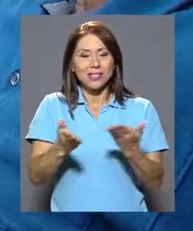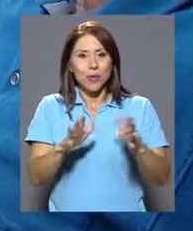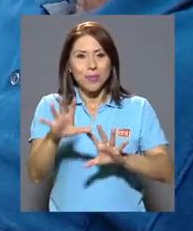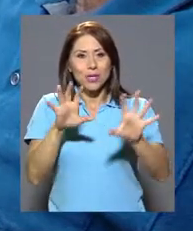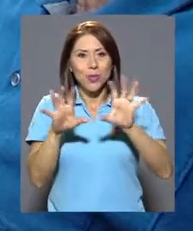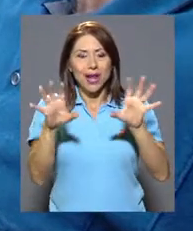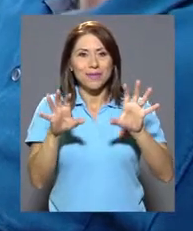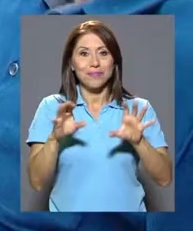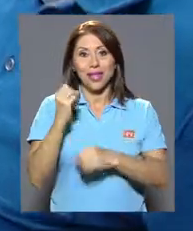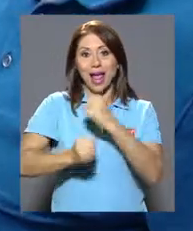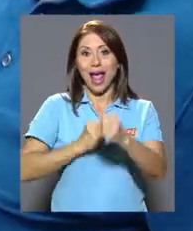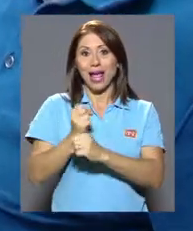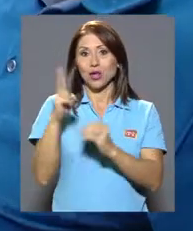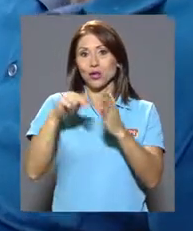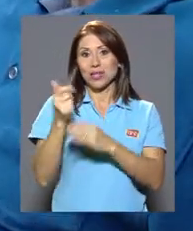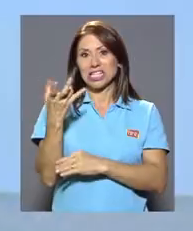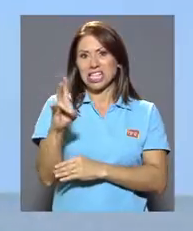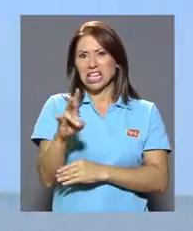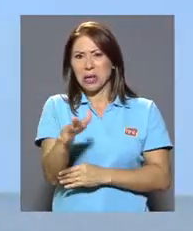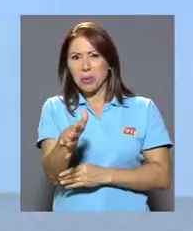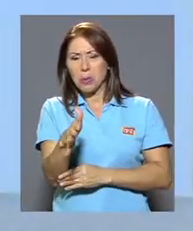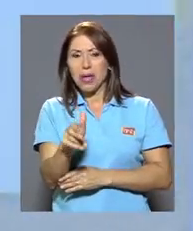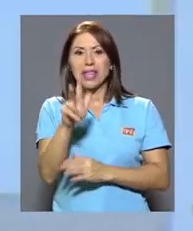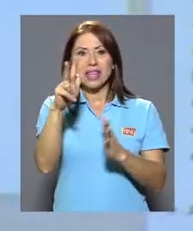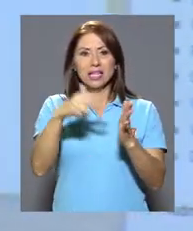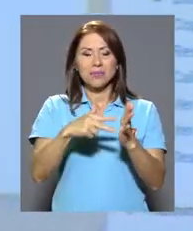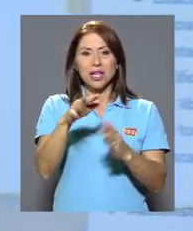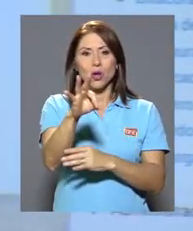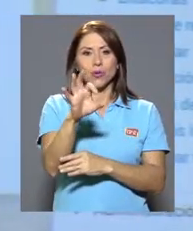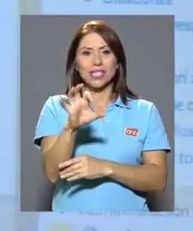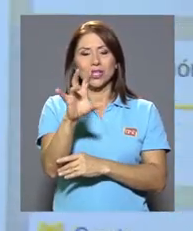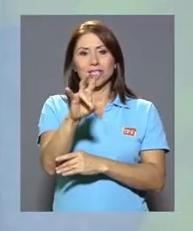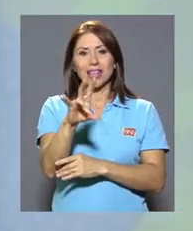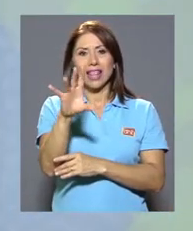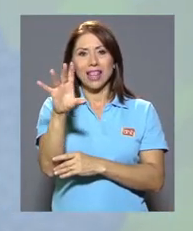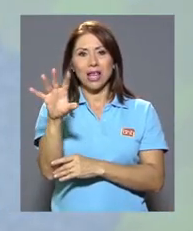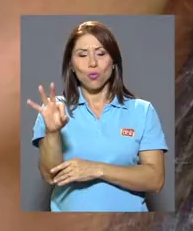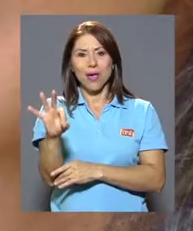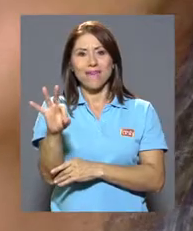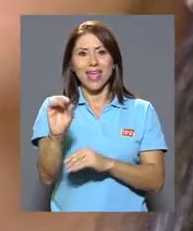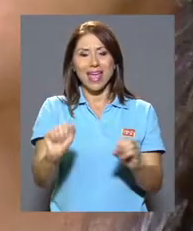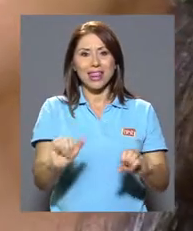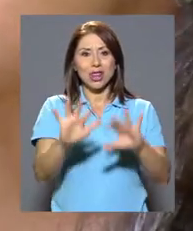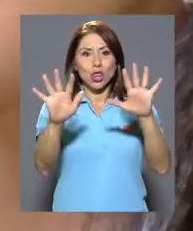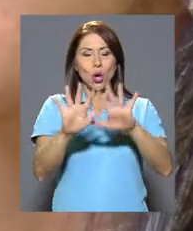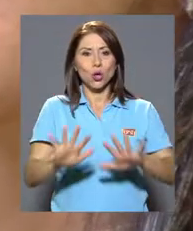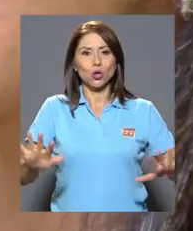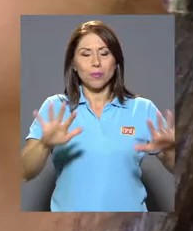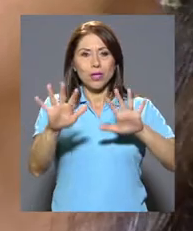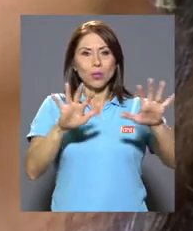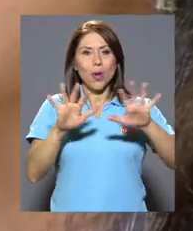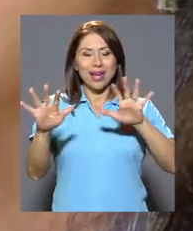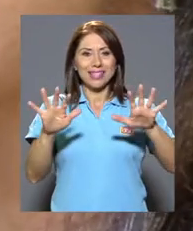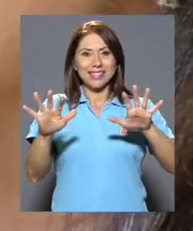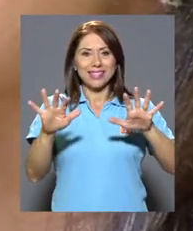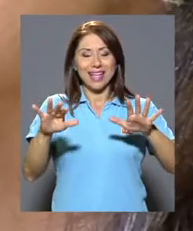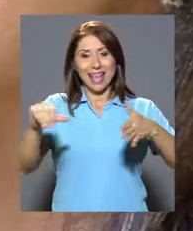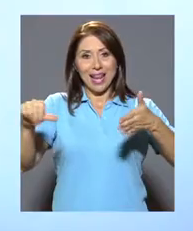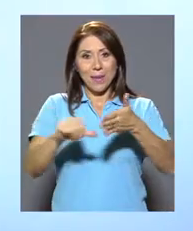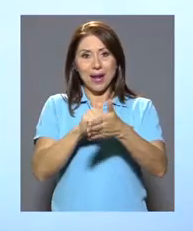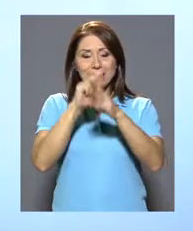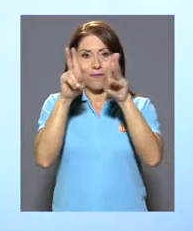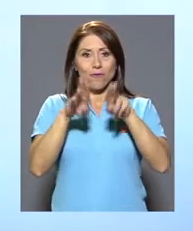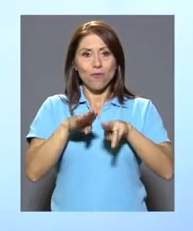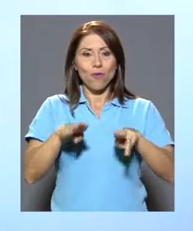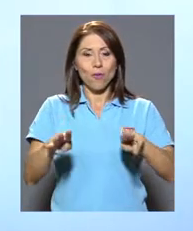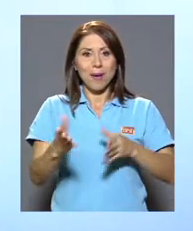el 2017 se registraron alrededor de 3.979 entornos virtuales en la plataforma institucional Mediación Virtual.